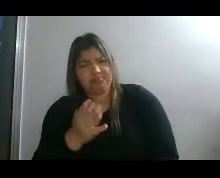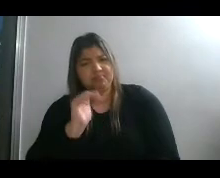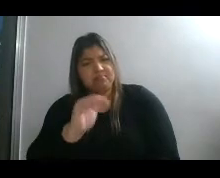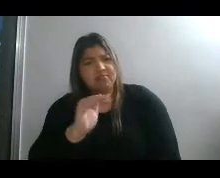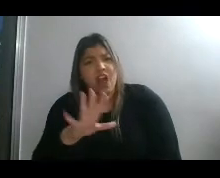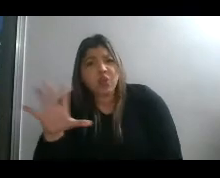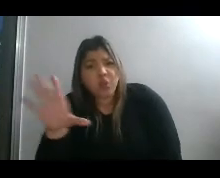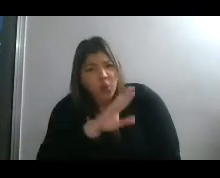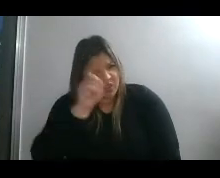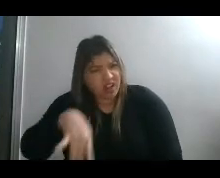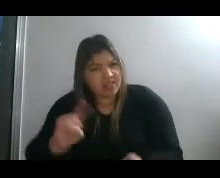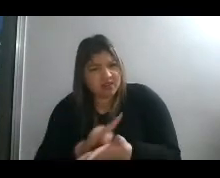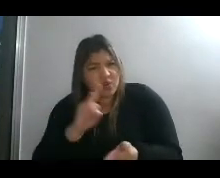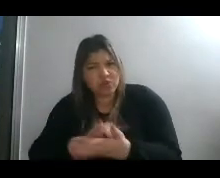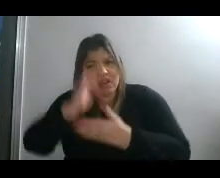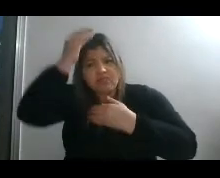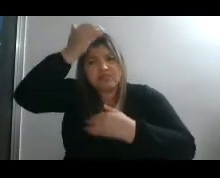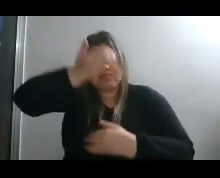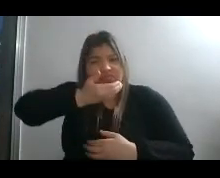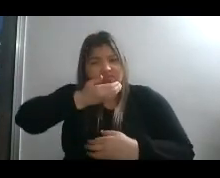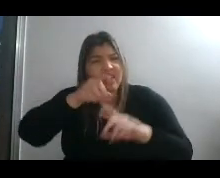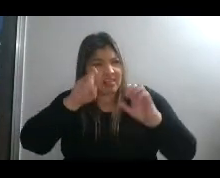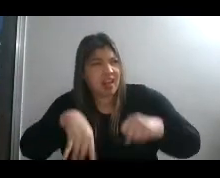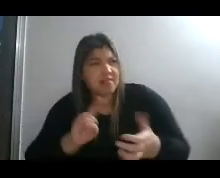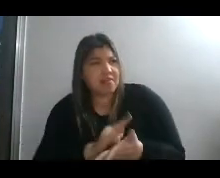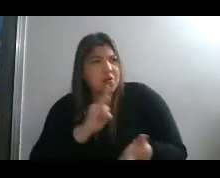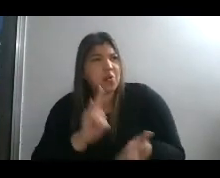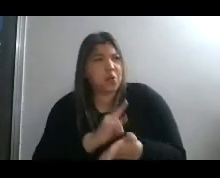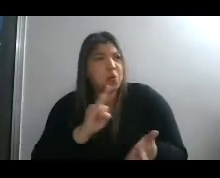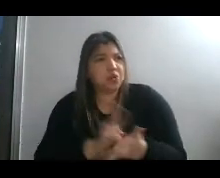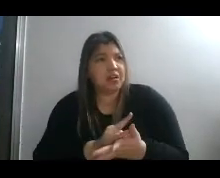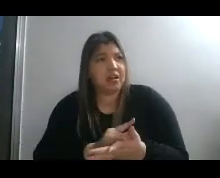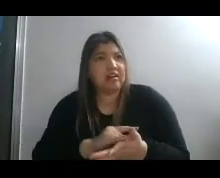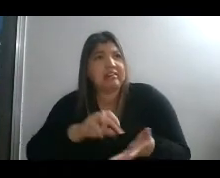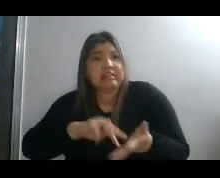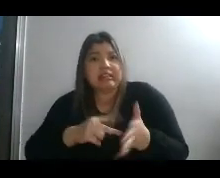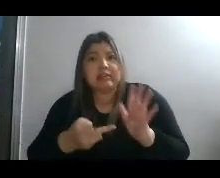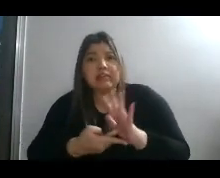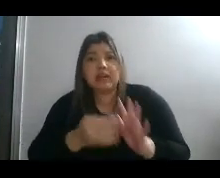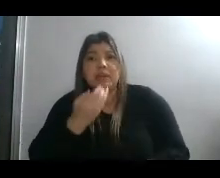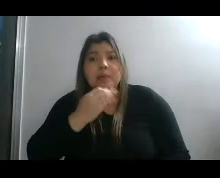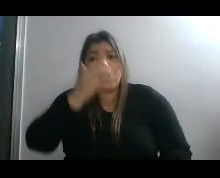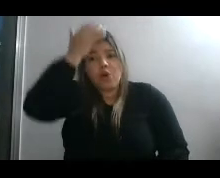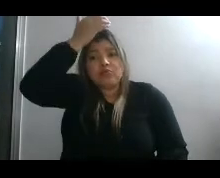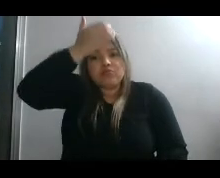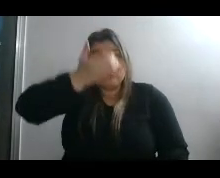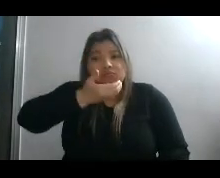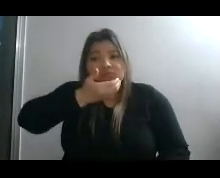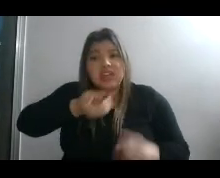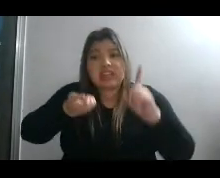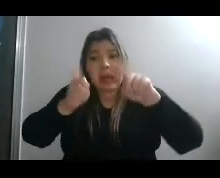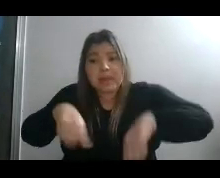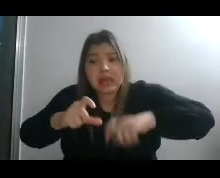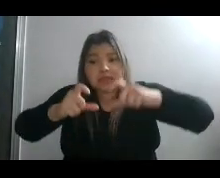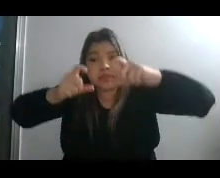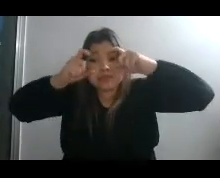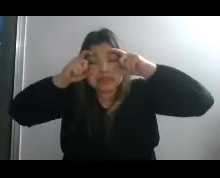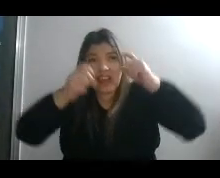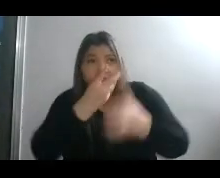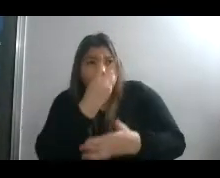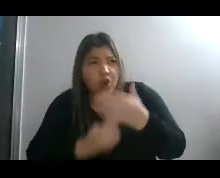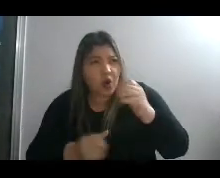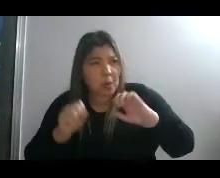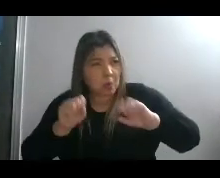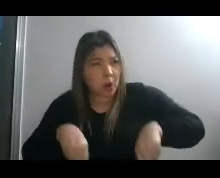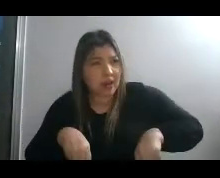de seguridad. Y si tienen careta de seguridad, también tengo que darles gafas de seguridad. Venga, acuérdense que la finalidad